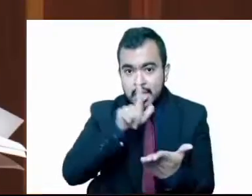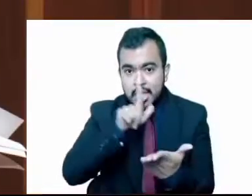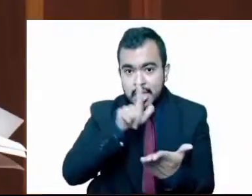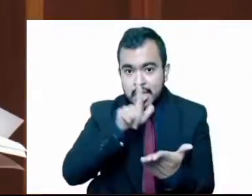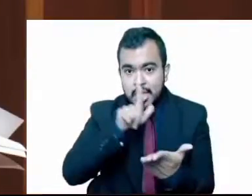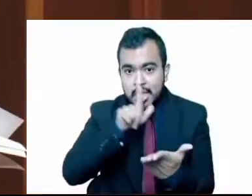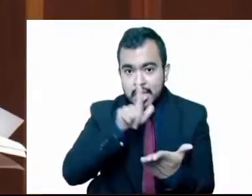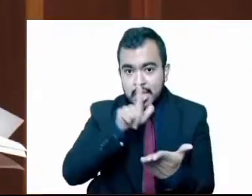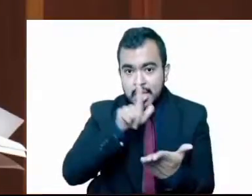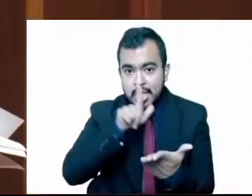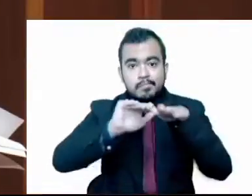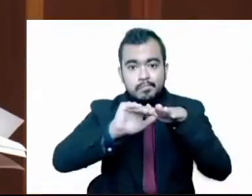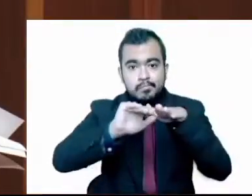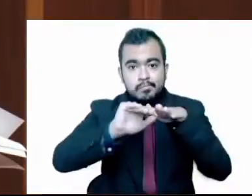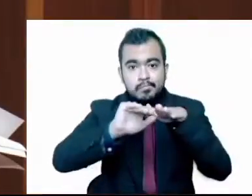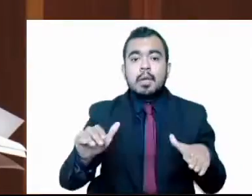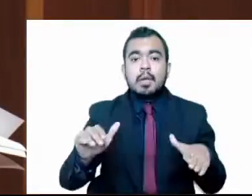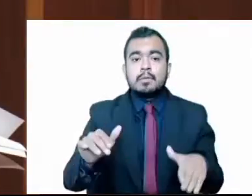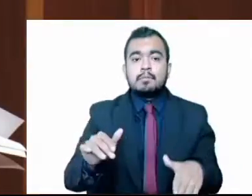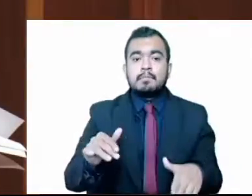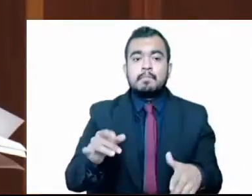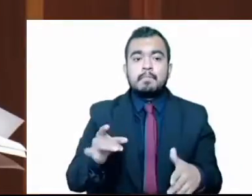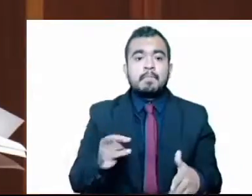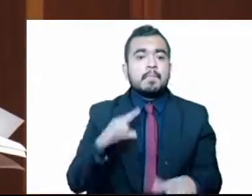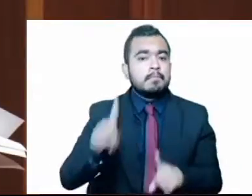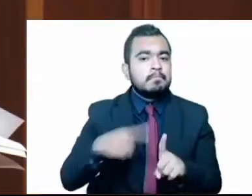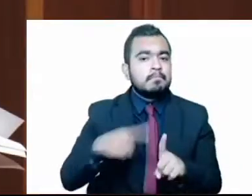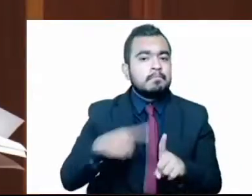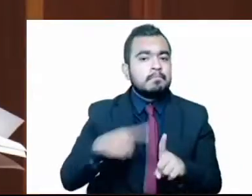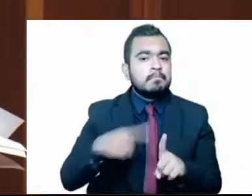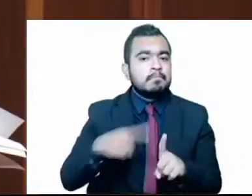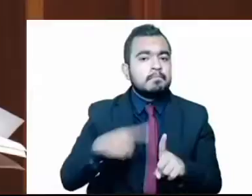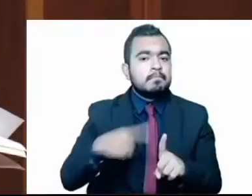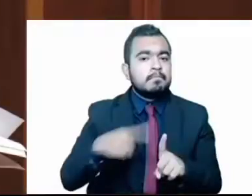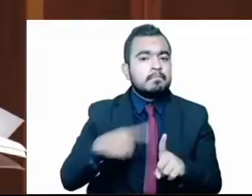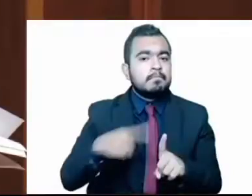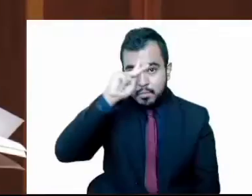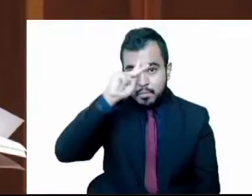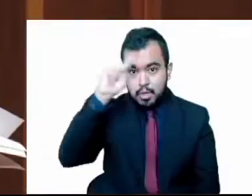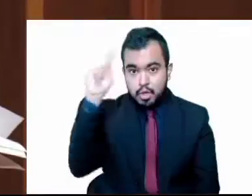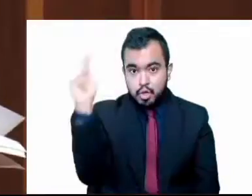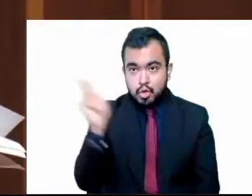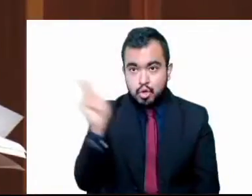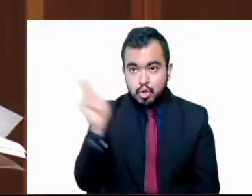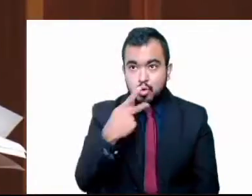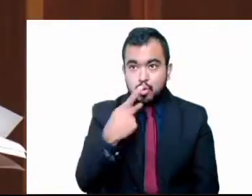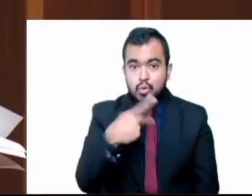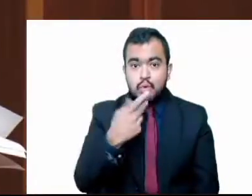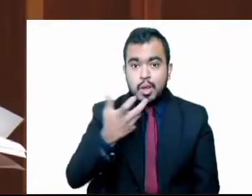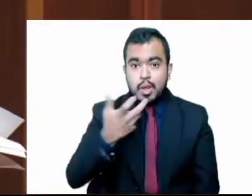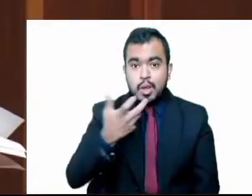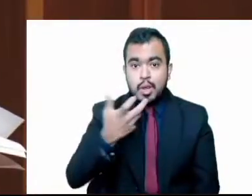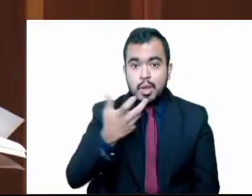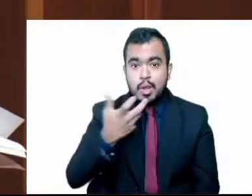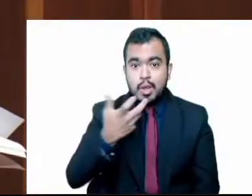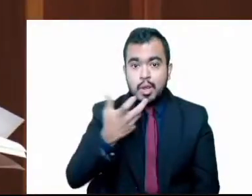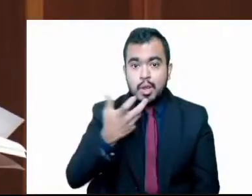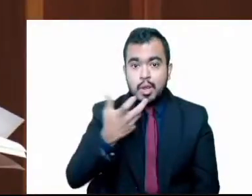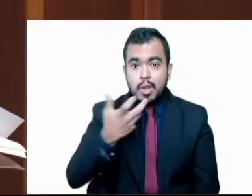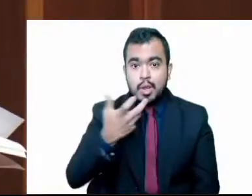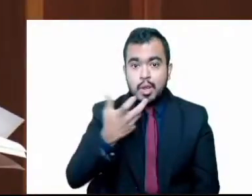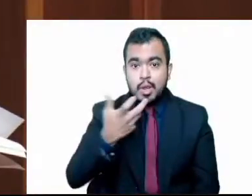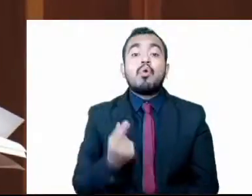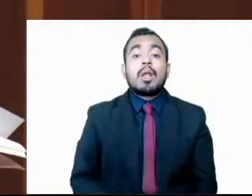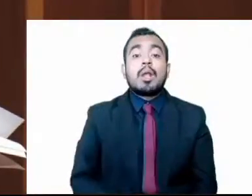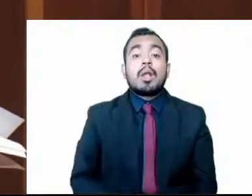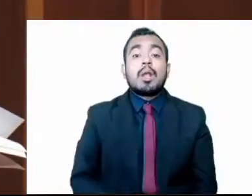de circunstancias que agraven la individualización de la sanción de este ilícito, porque en el Estado de México no podemos tener